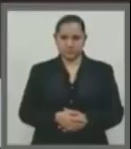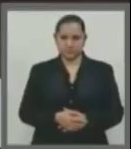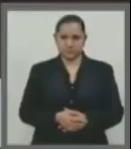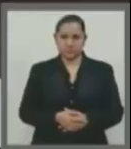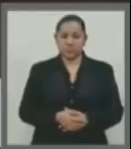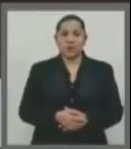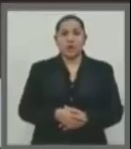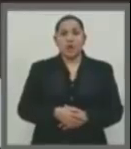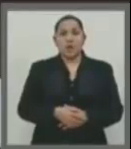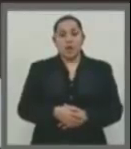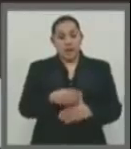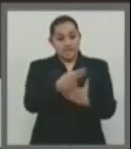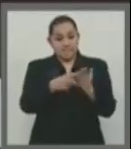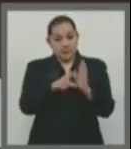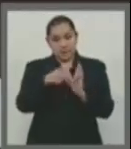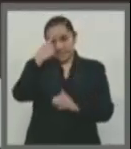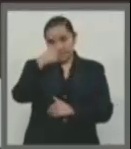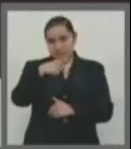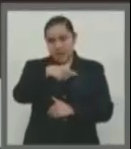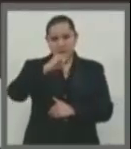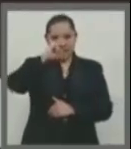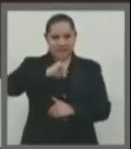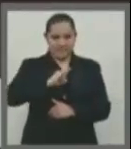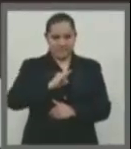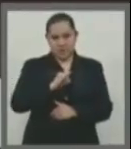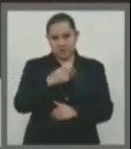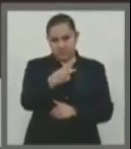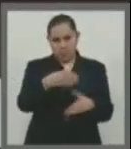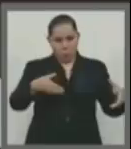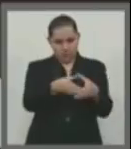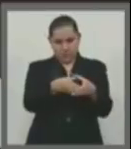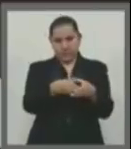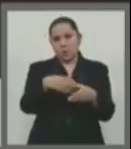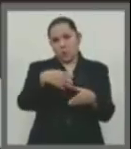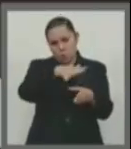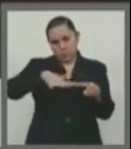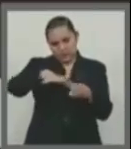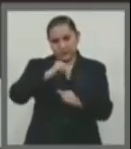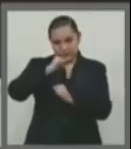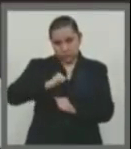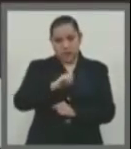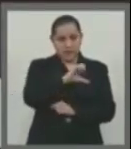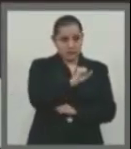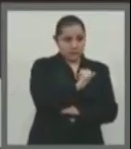Las plazas de jefe de unidad o titular de entidad pasaron de 69 a